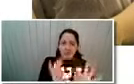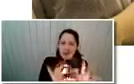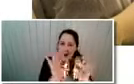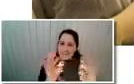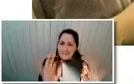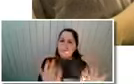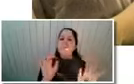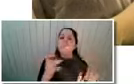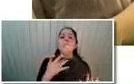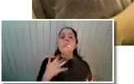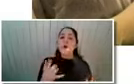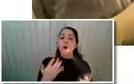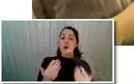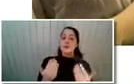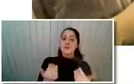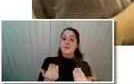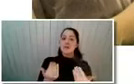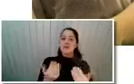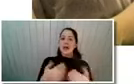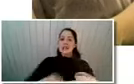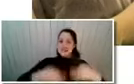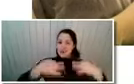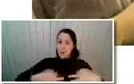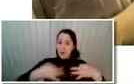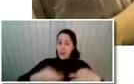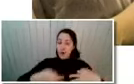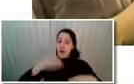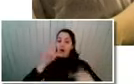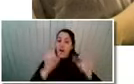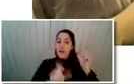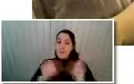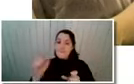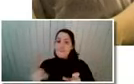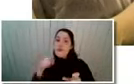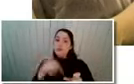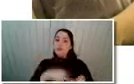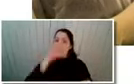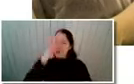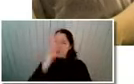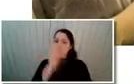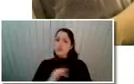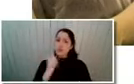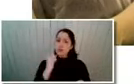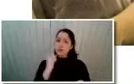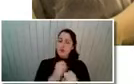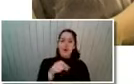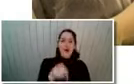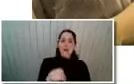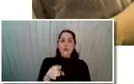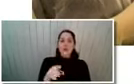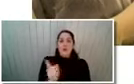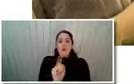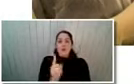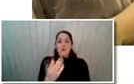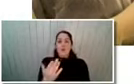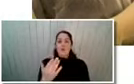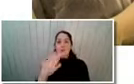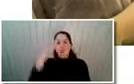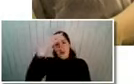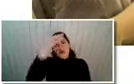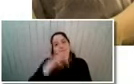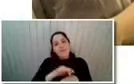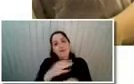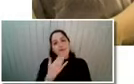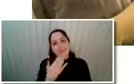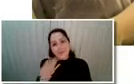de seguridad para que los operarios de estas muestras no se enfermen, no se contagien. Entonces, Existen cámaras